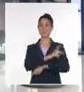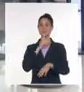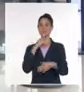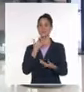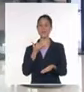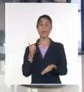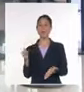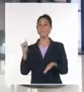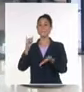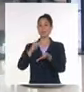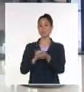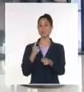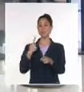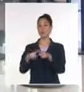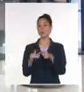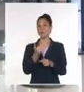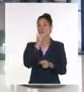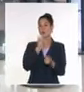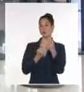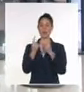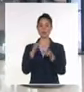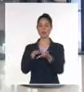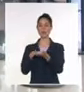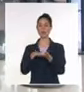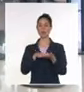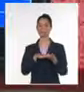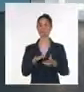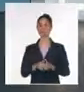de un país de riesgo de transmisión.